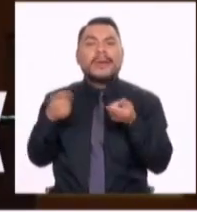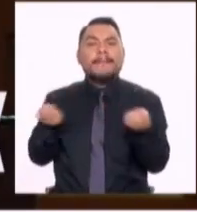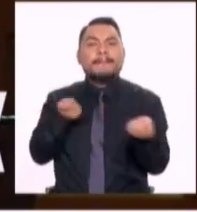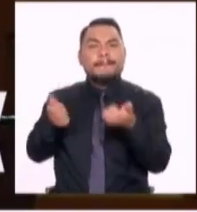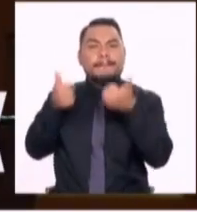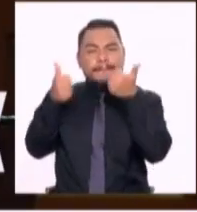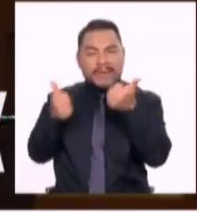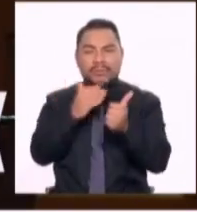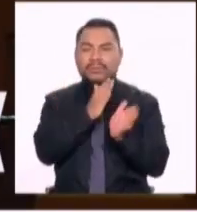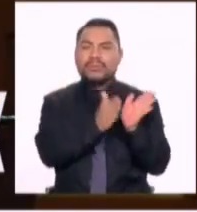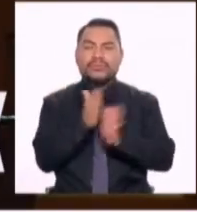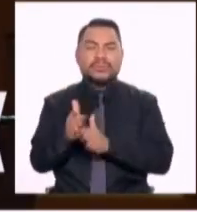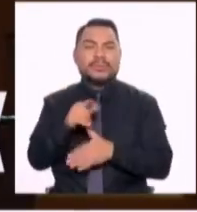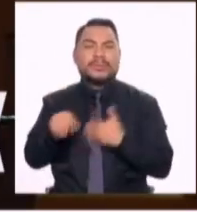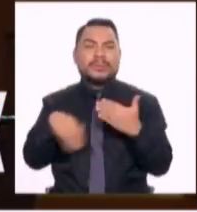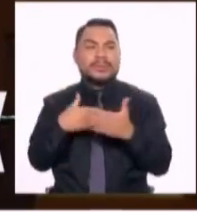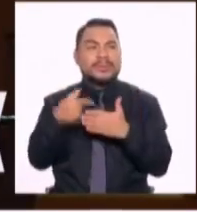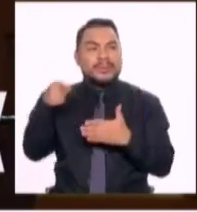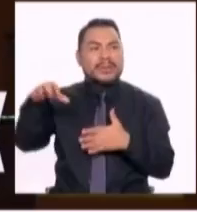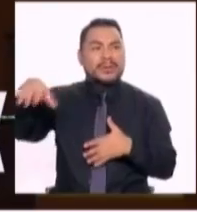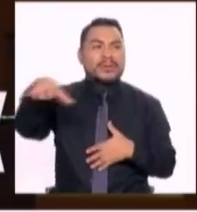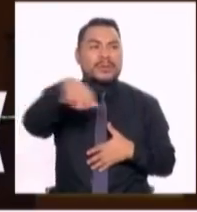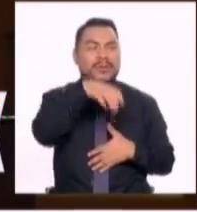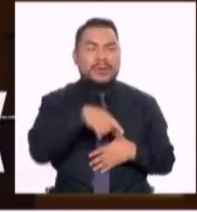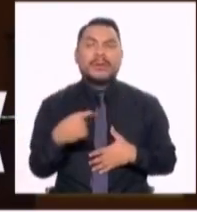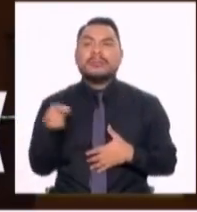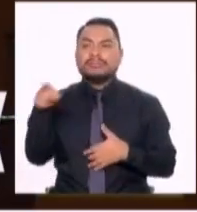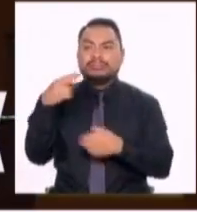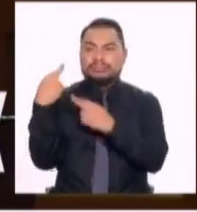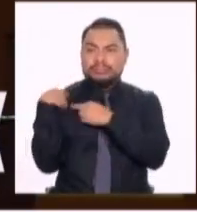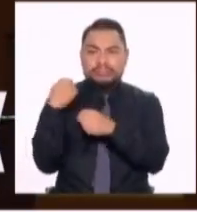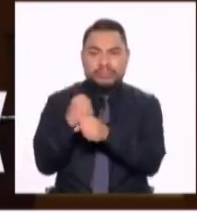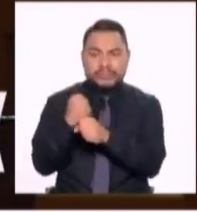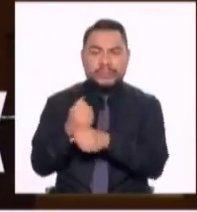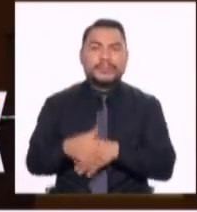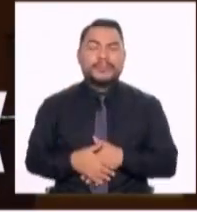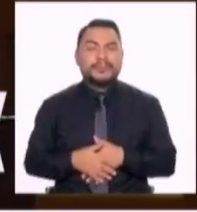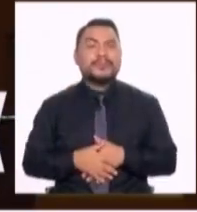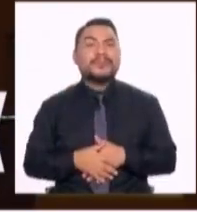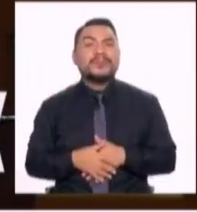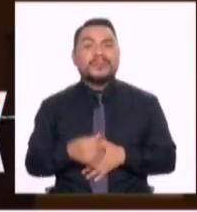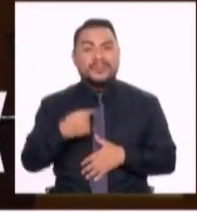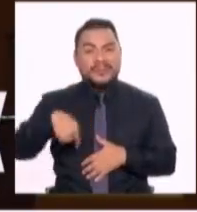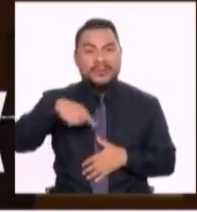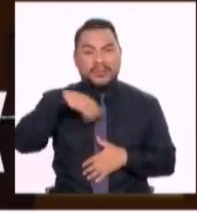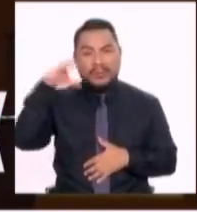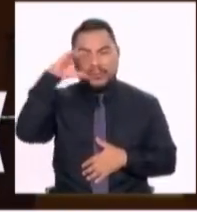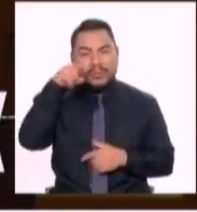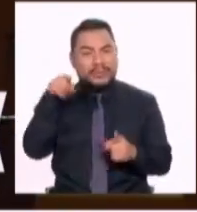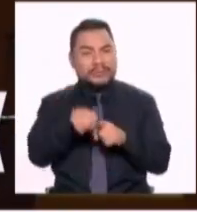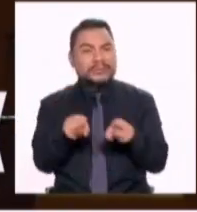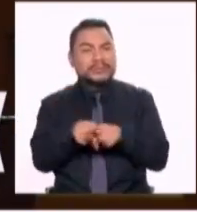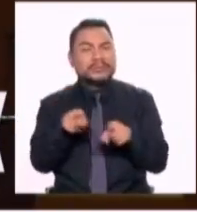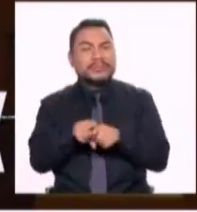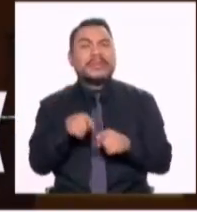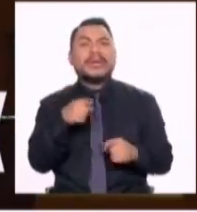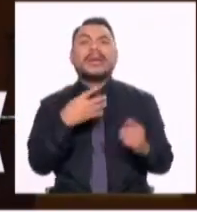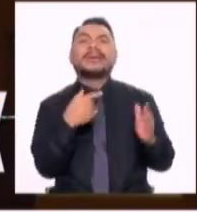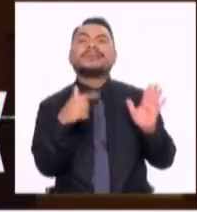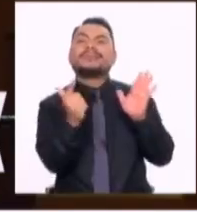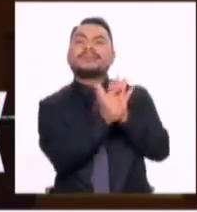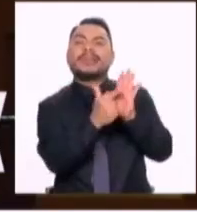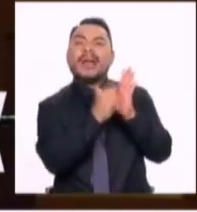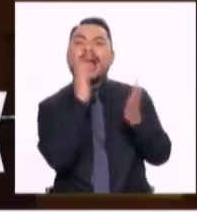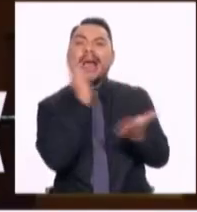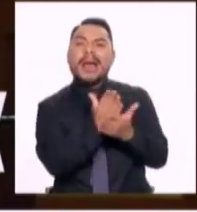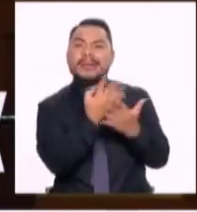en todo este territorio que está cumpliendo hoy 202 años de independencia, sin duda alguna, ¿no? En ese tema he escuchado realmente, oiga, cosas que